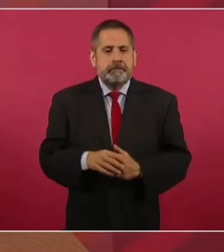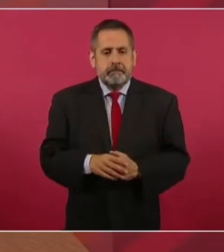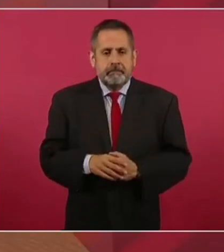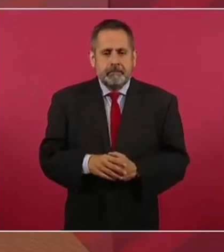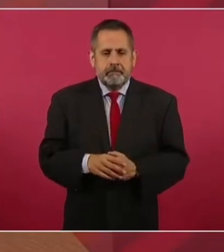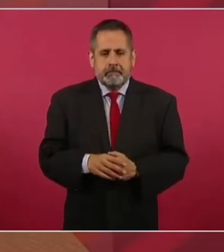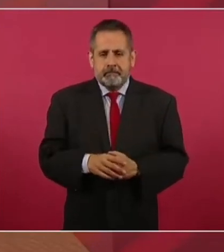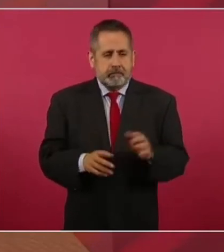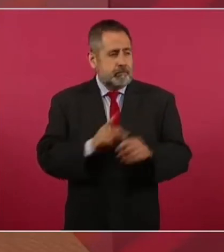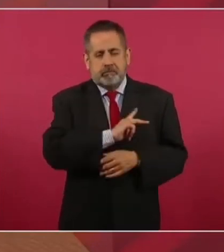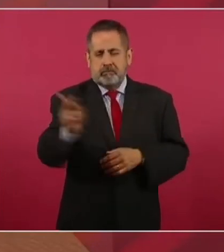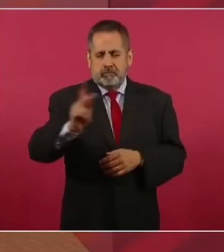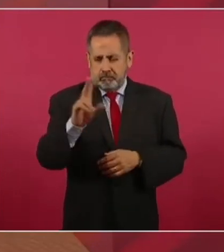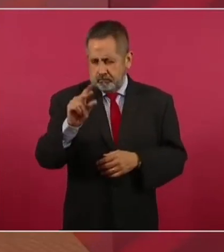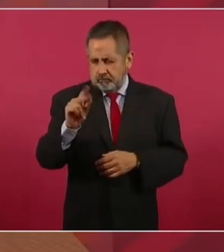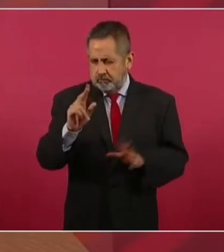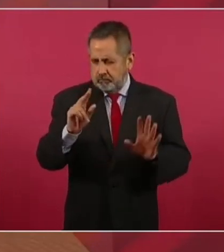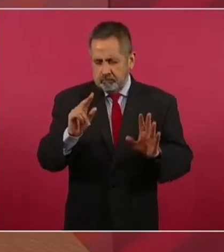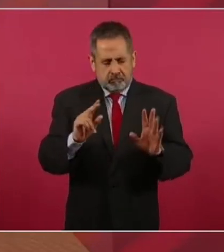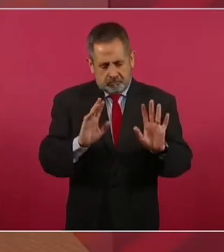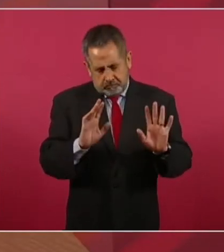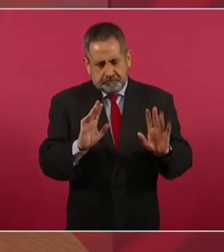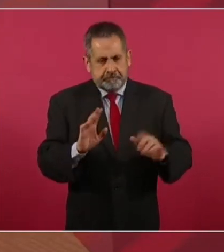y no generalizo,